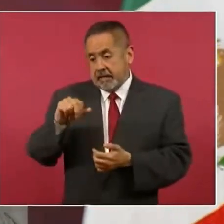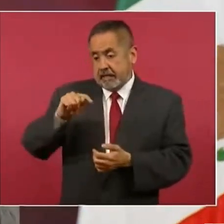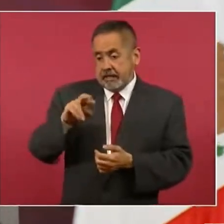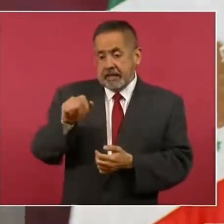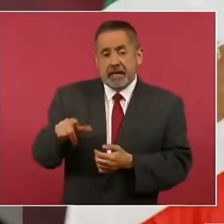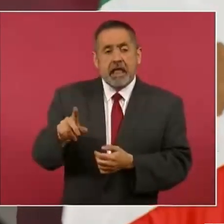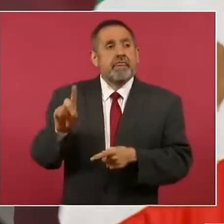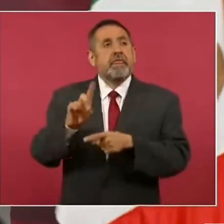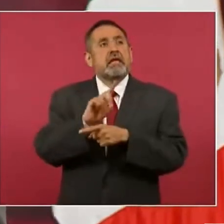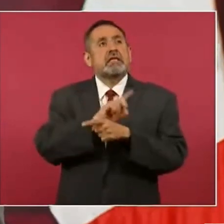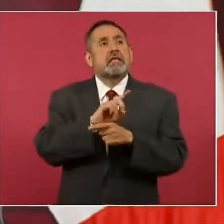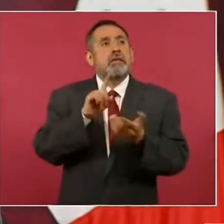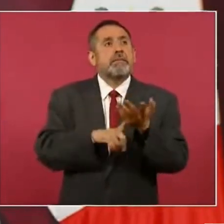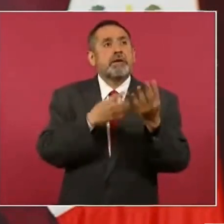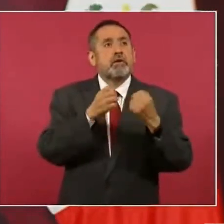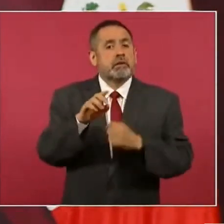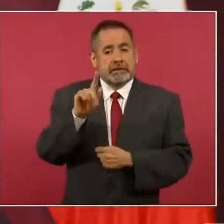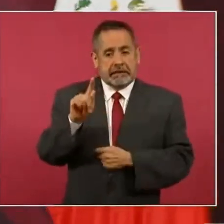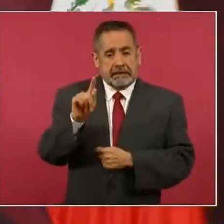desde los 70